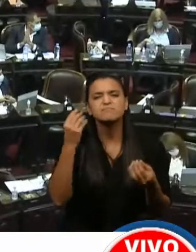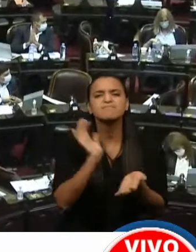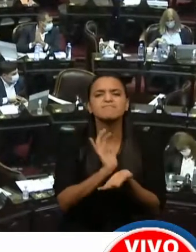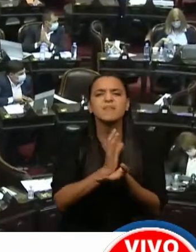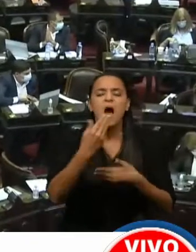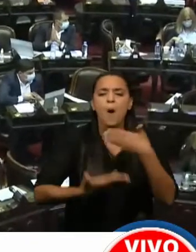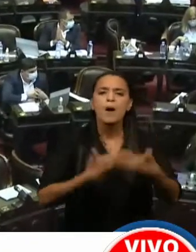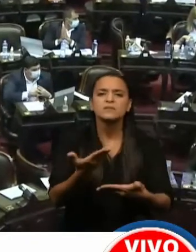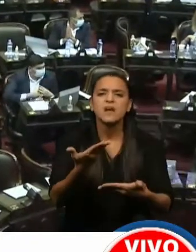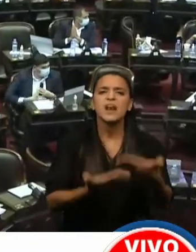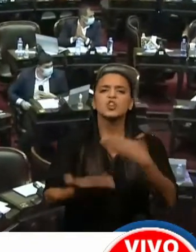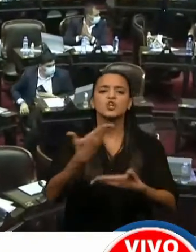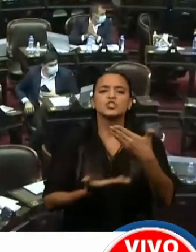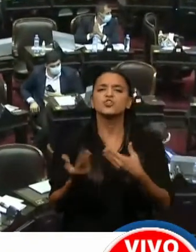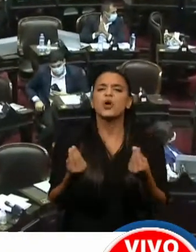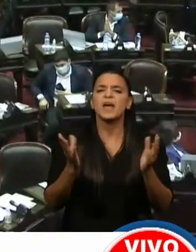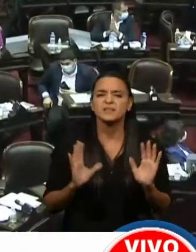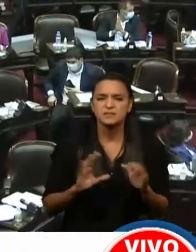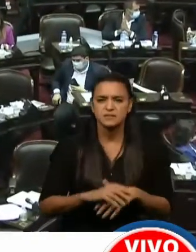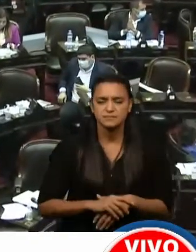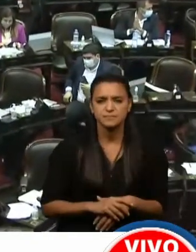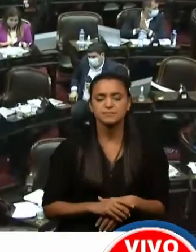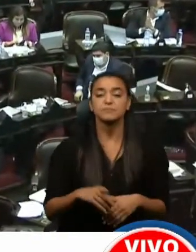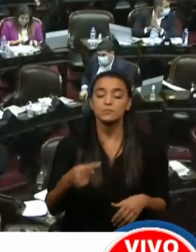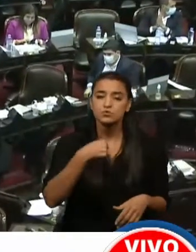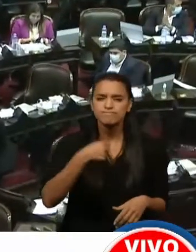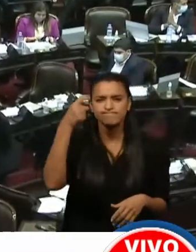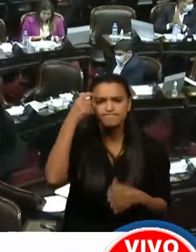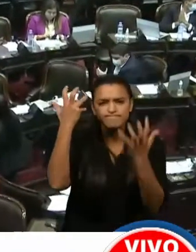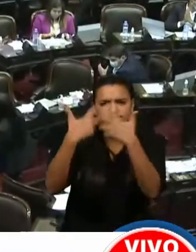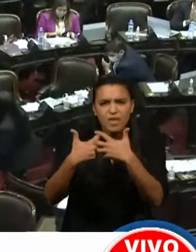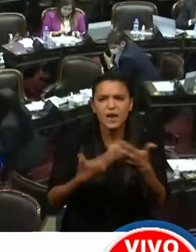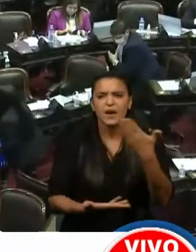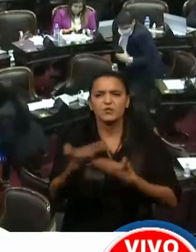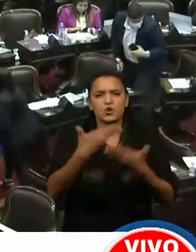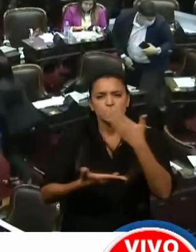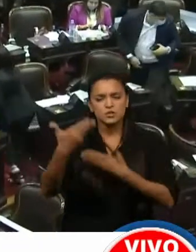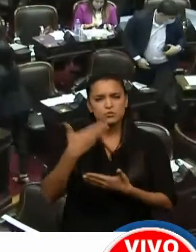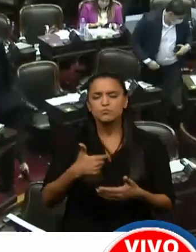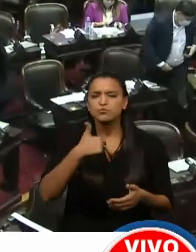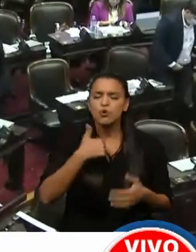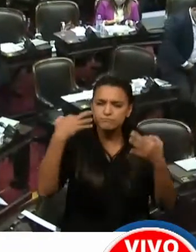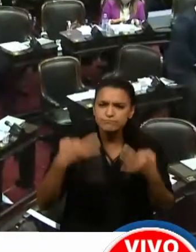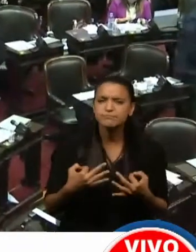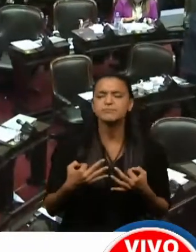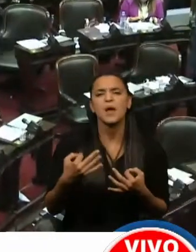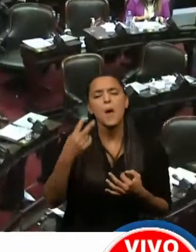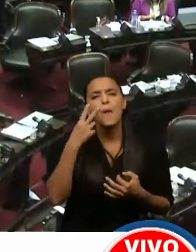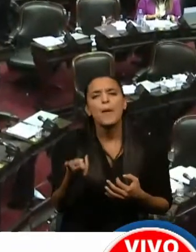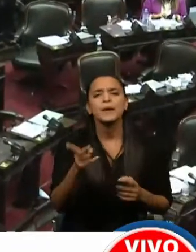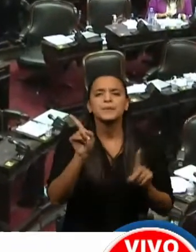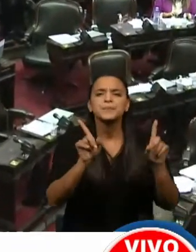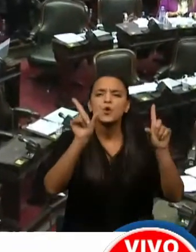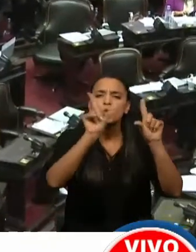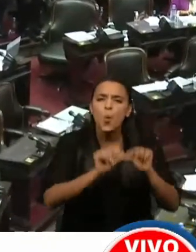un avance y qué significaba un retroceso. Y cuando empecé a pensar en los retrocesos, me vi obligado a revisar algunos